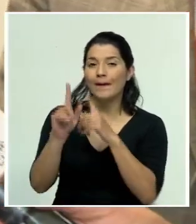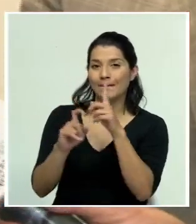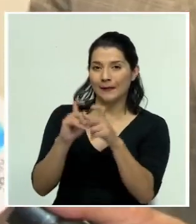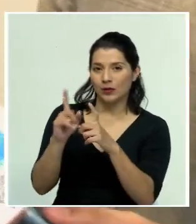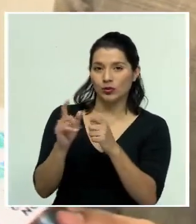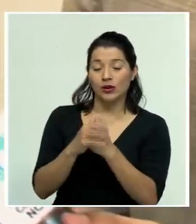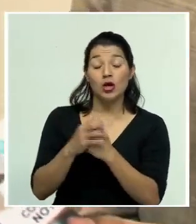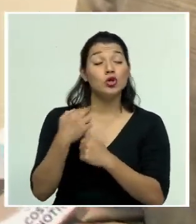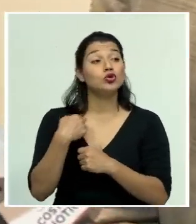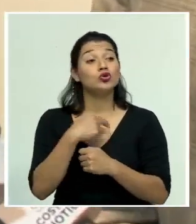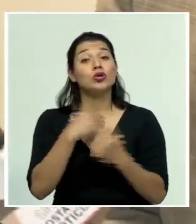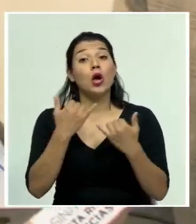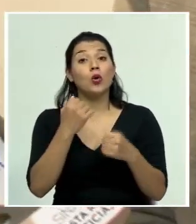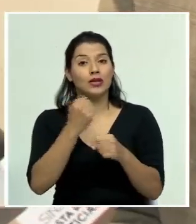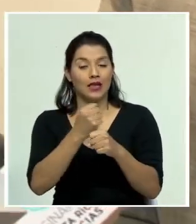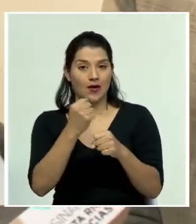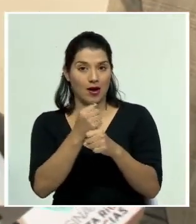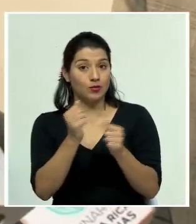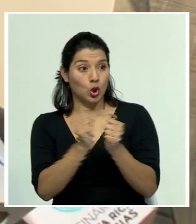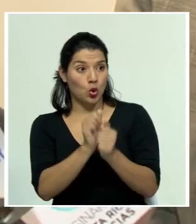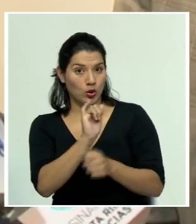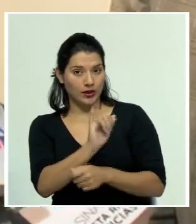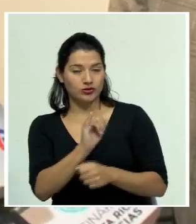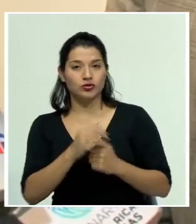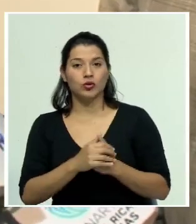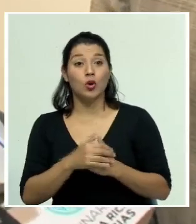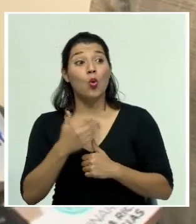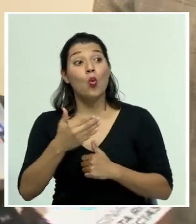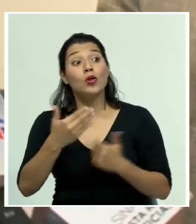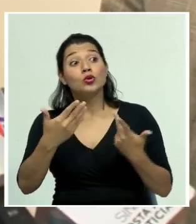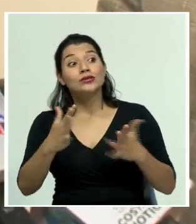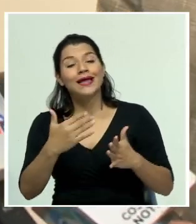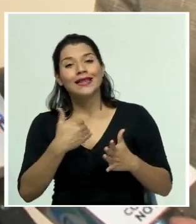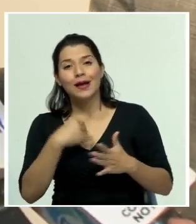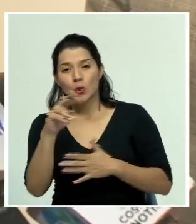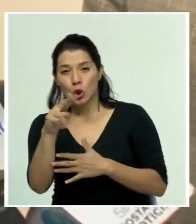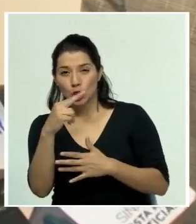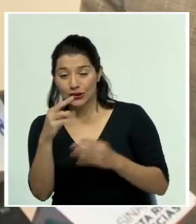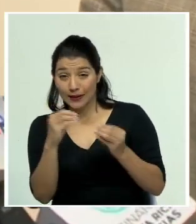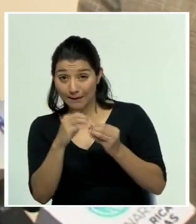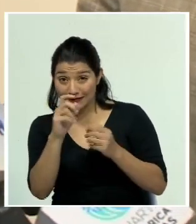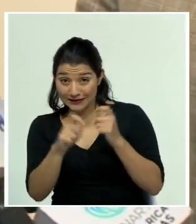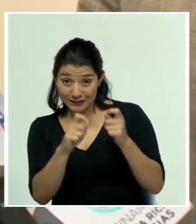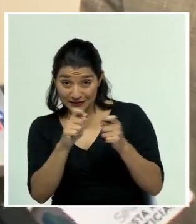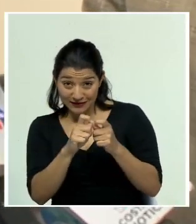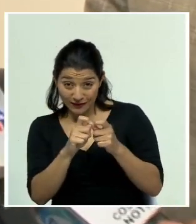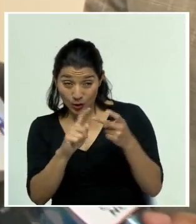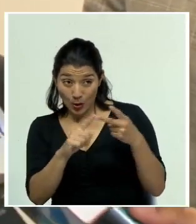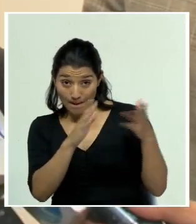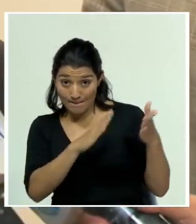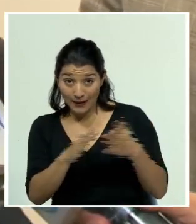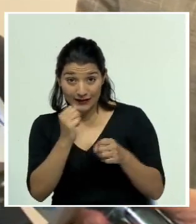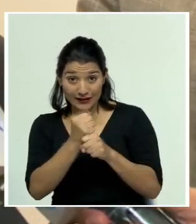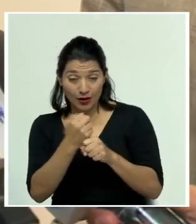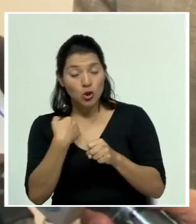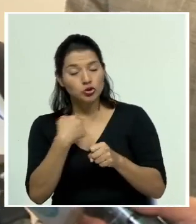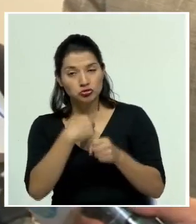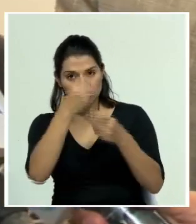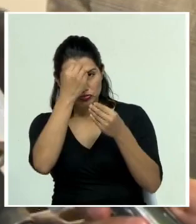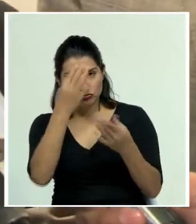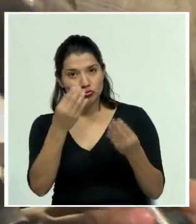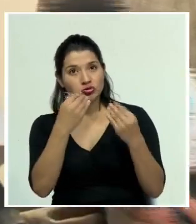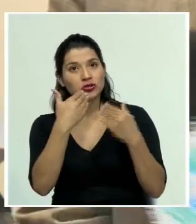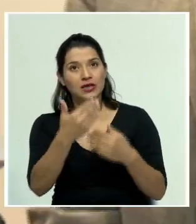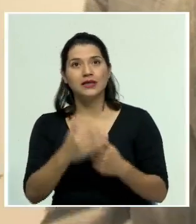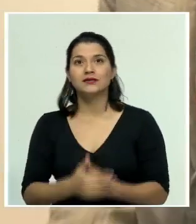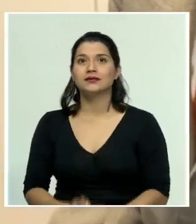alguna? Estamos trabajando en eso justamente. Cuando tengamos ya alguna noticia puntual y una hoja de ruta la estaremos dando a conocer. Muchas